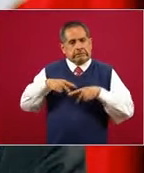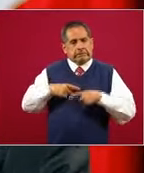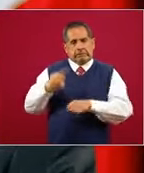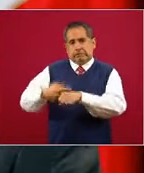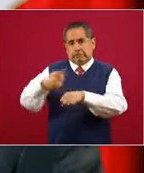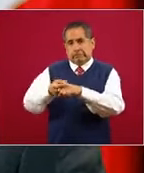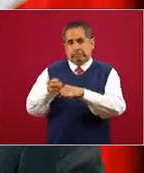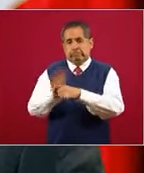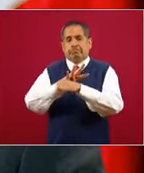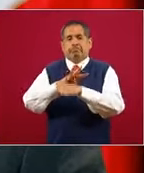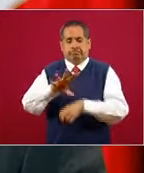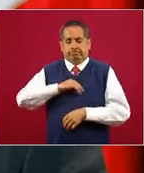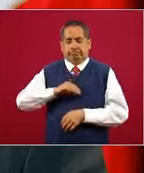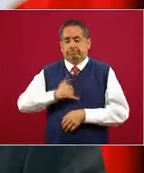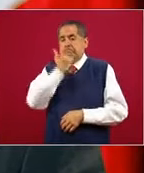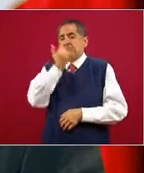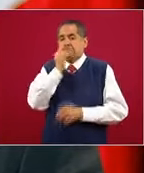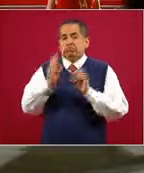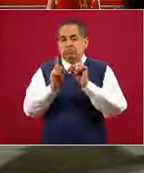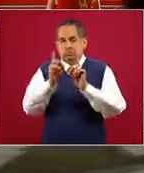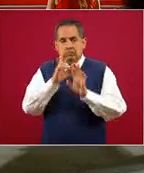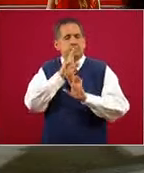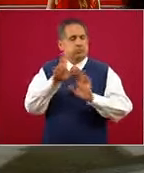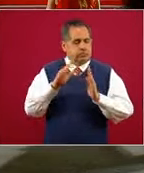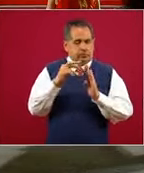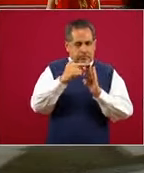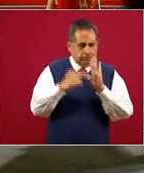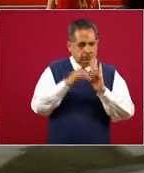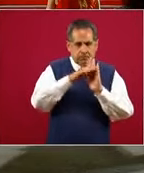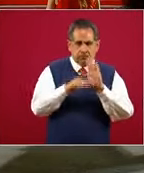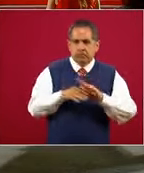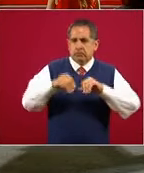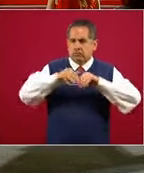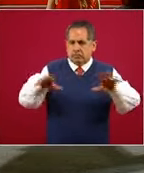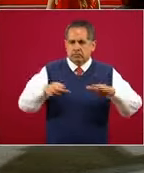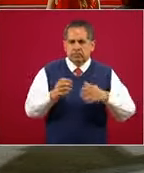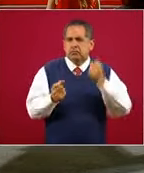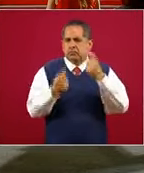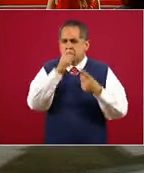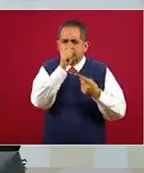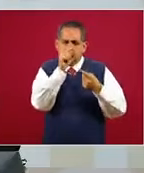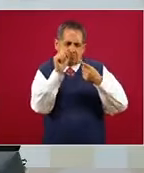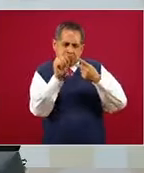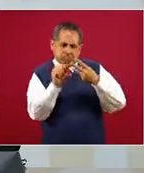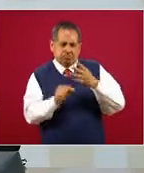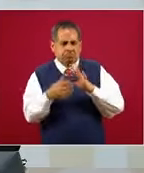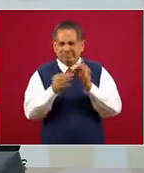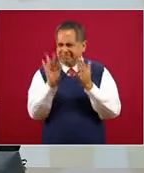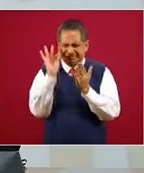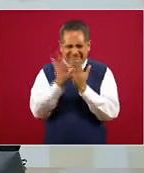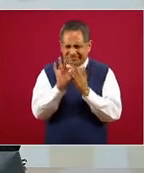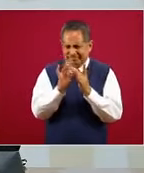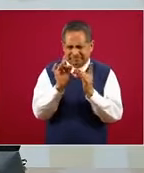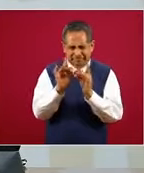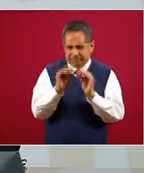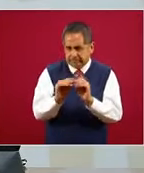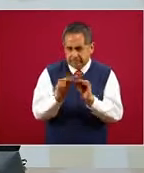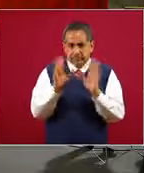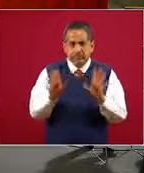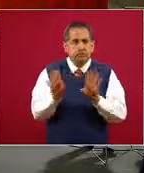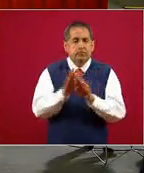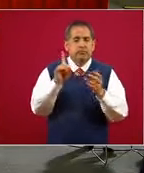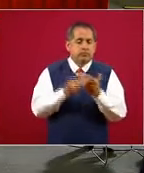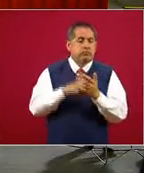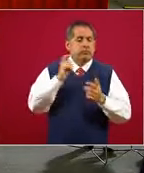de COVID. Hemos publicado una primera versión que tiene algunas indicaciones muy precisas sobre